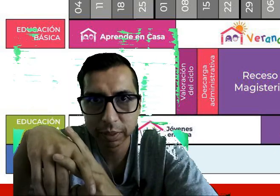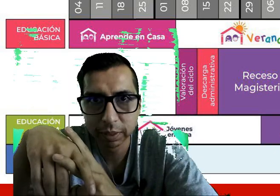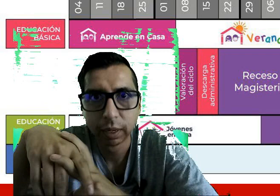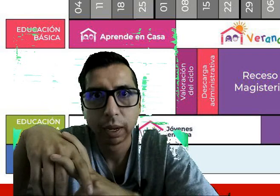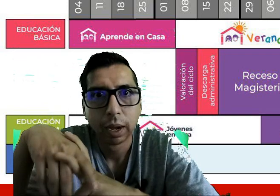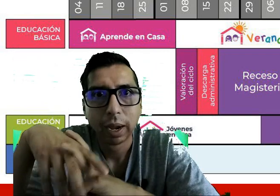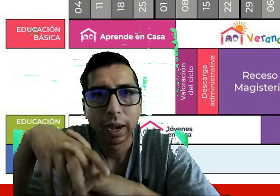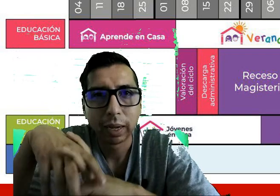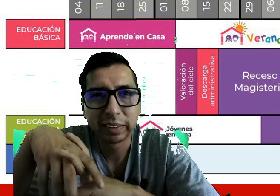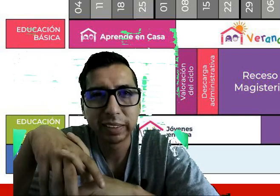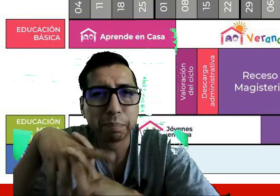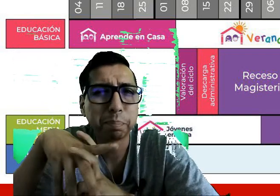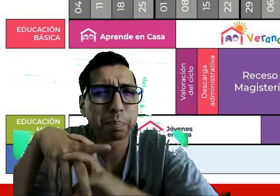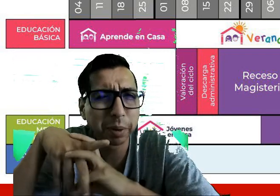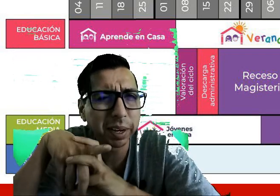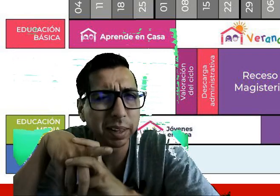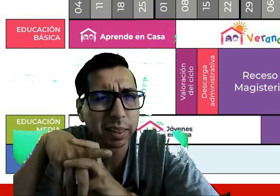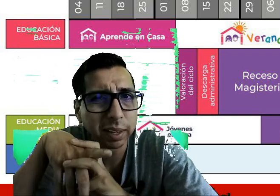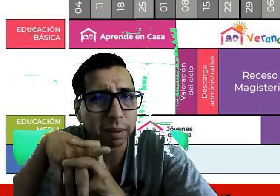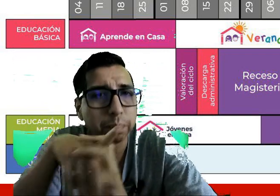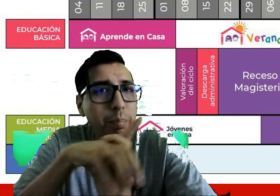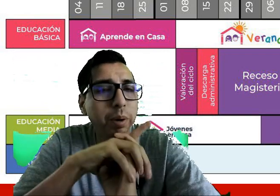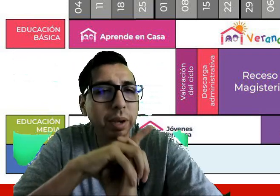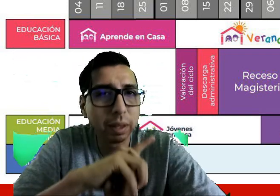para el COMIPEMS. Así que